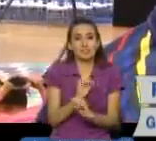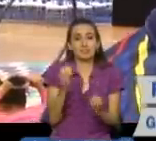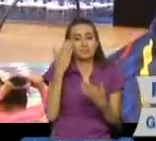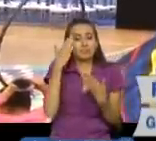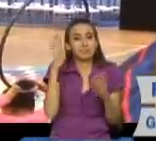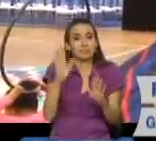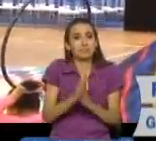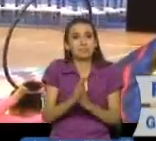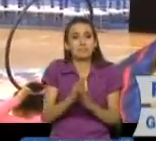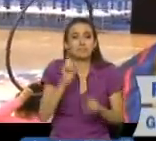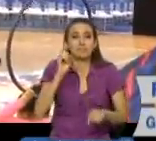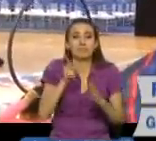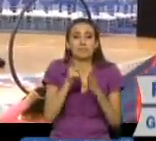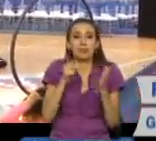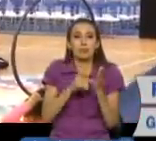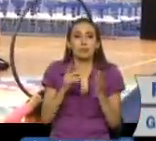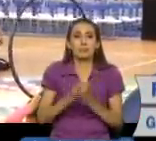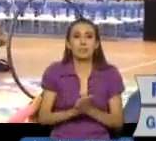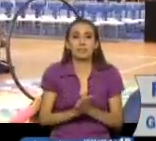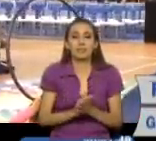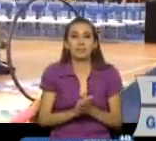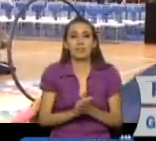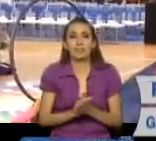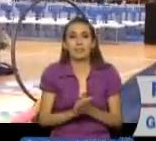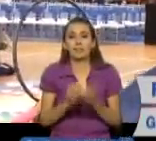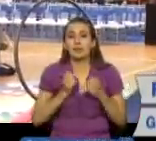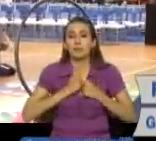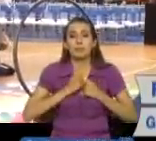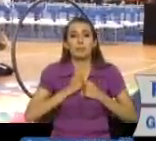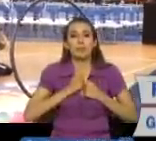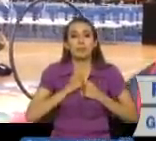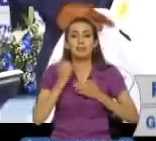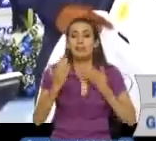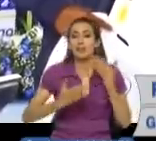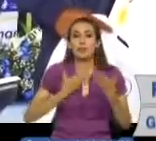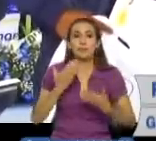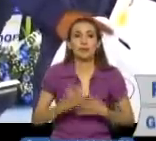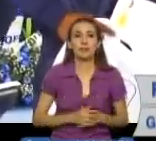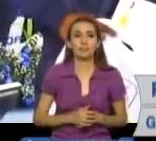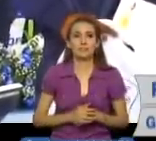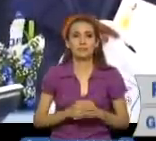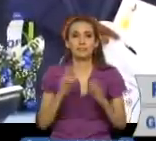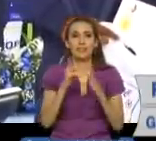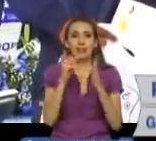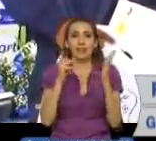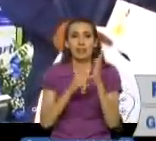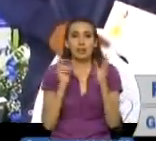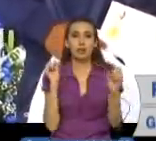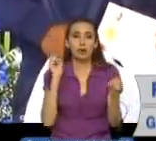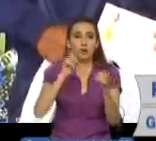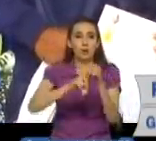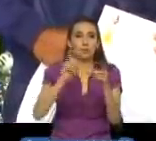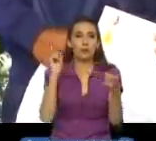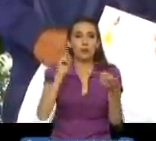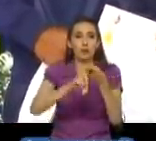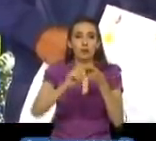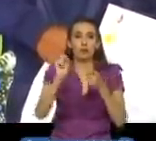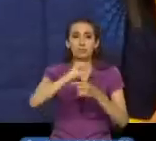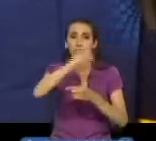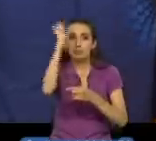me imagin que iba a ser así esto para m prama deudor